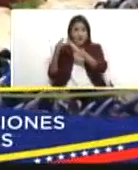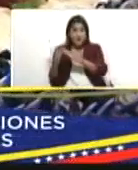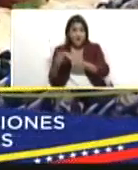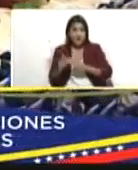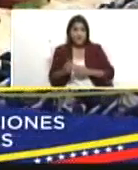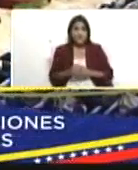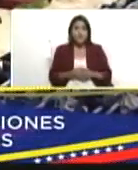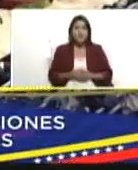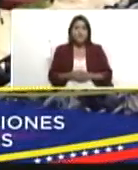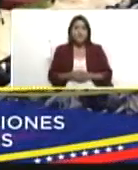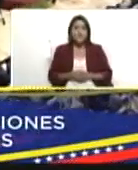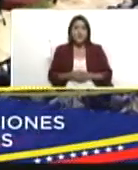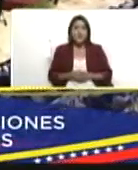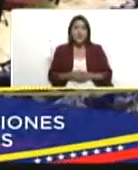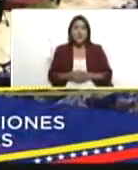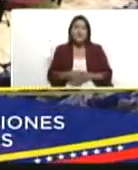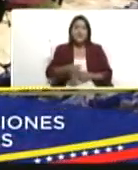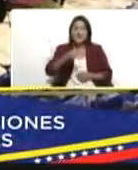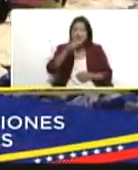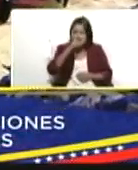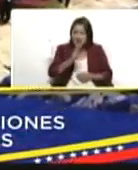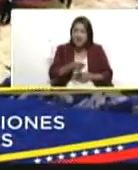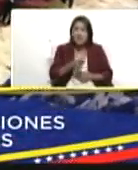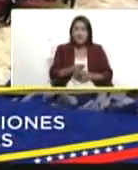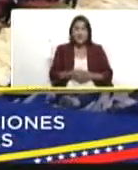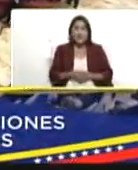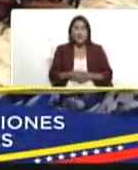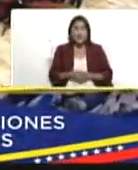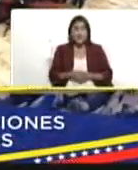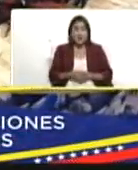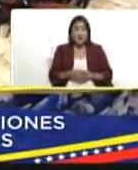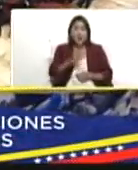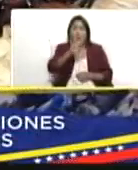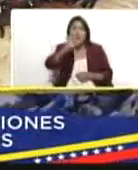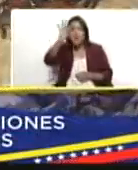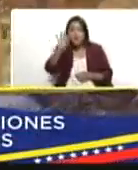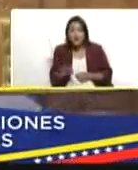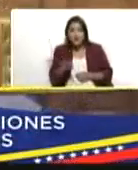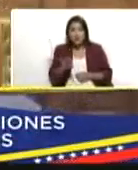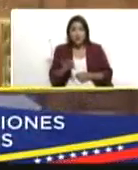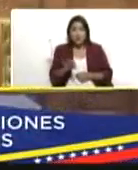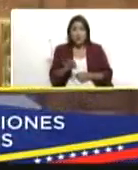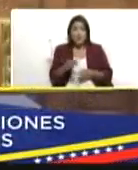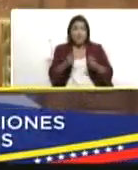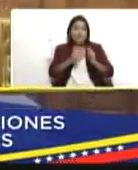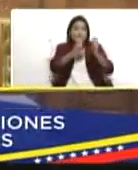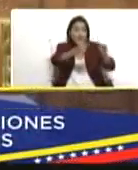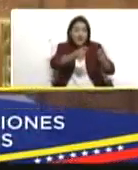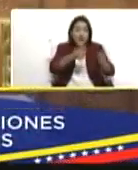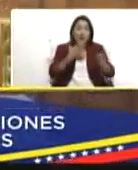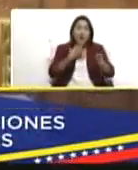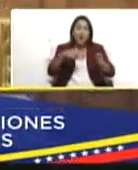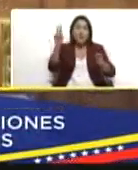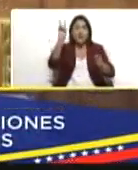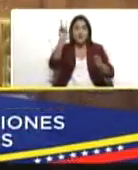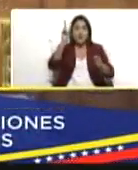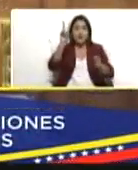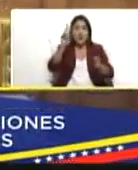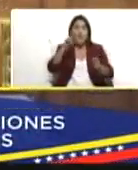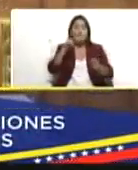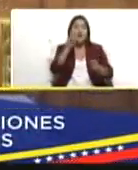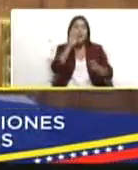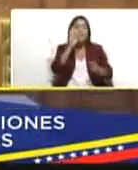a construir tien que ser directamente por lo menos un 40% para la juventud venezolana para las madres